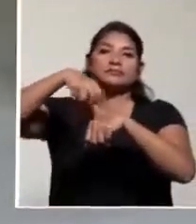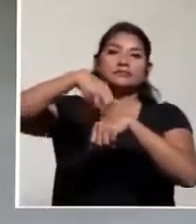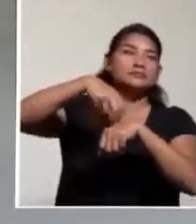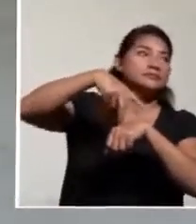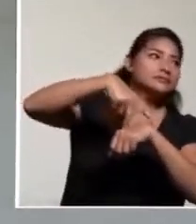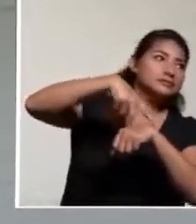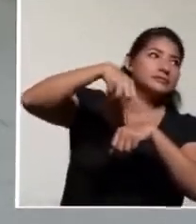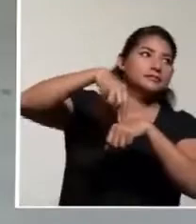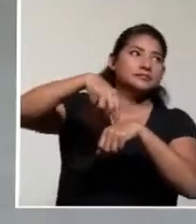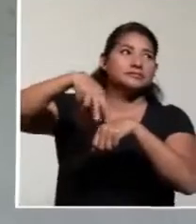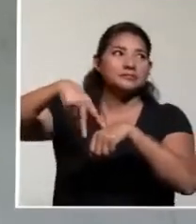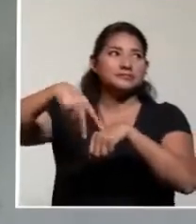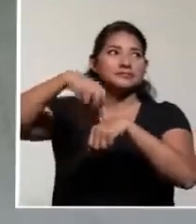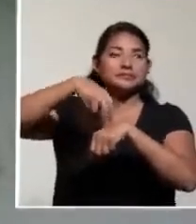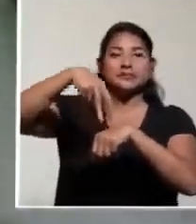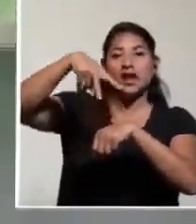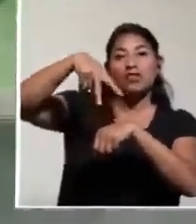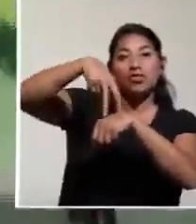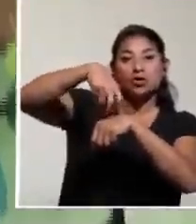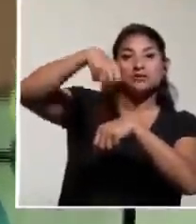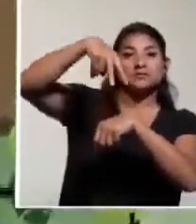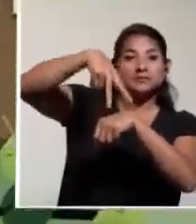Y las dos juntas.